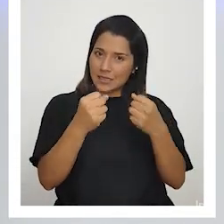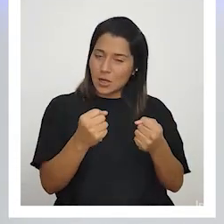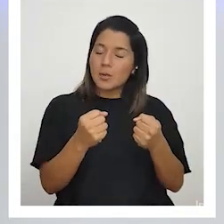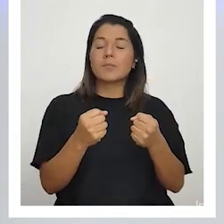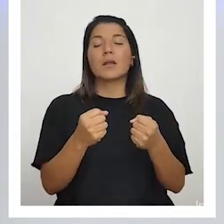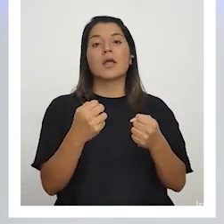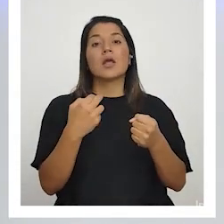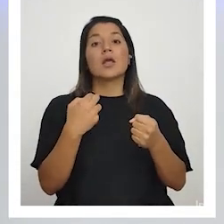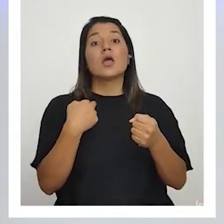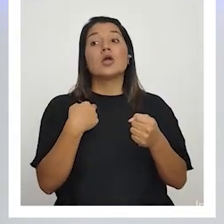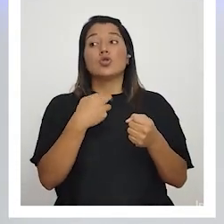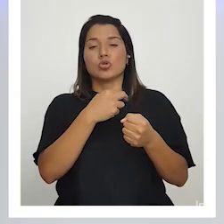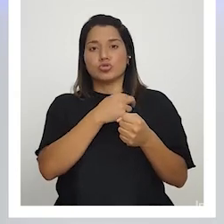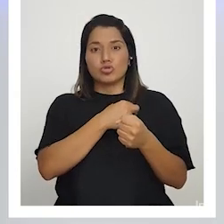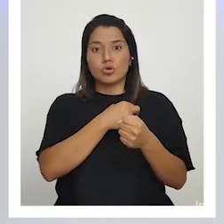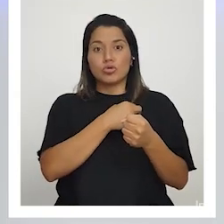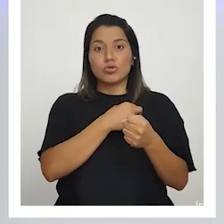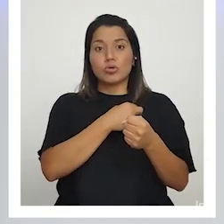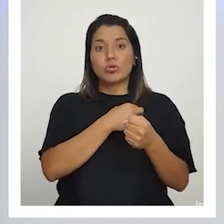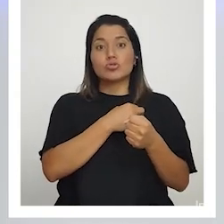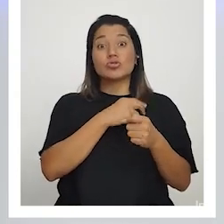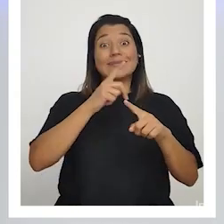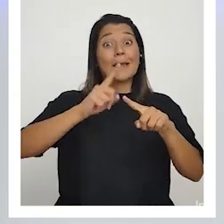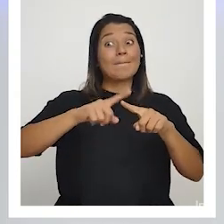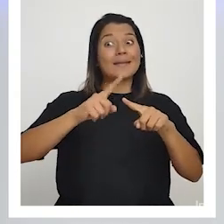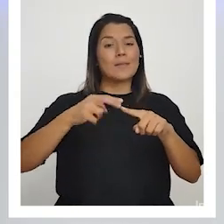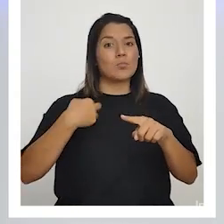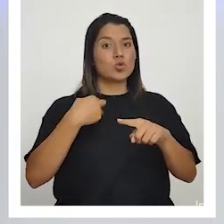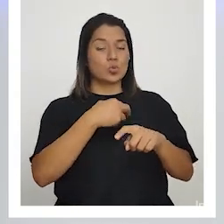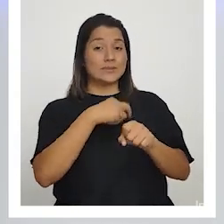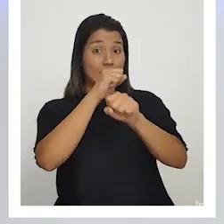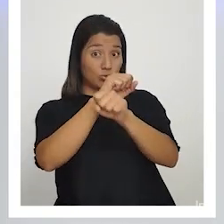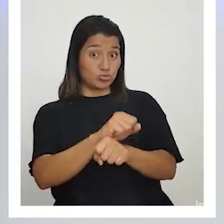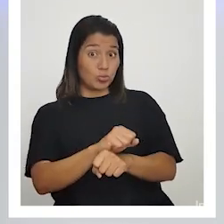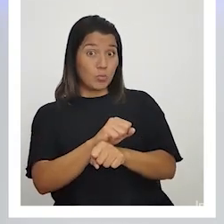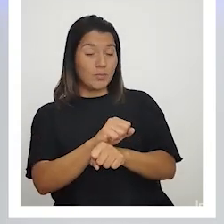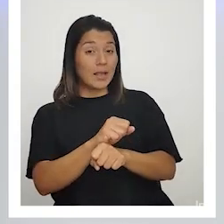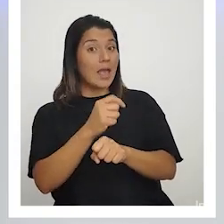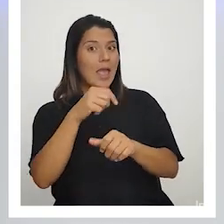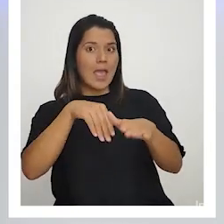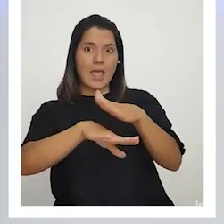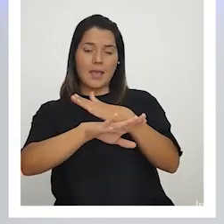el resultado de nuestros hábitos, y esto aplica para todo, no solo para la alimentación.